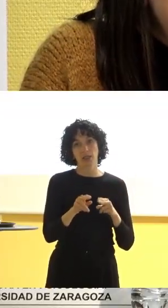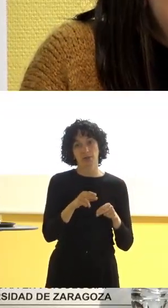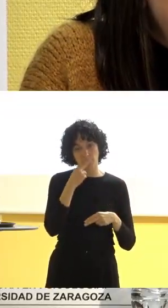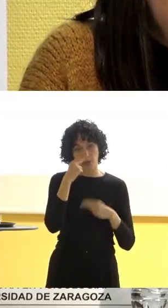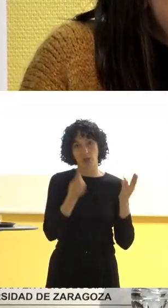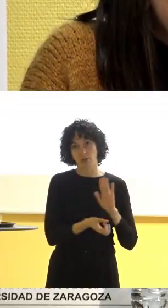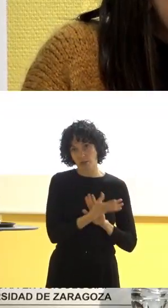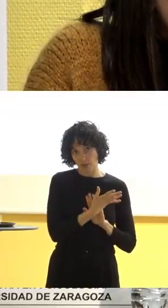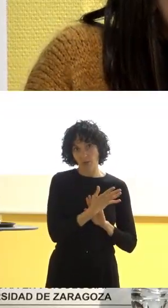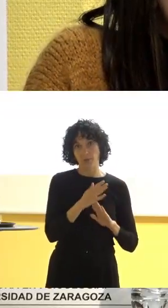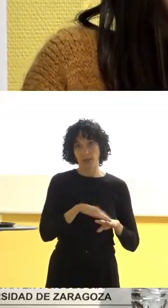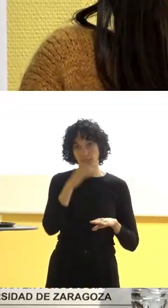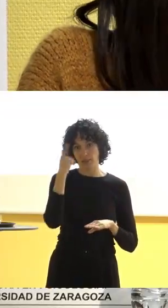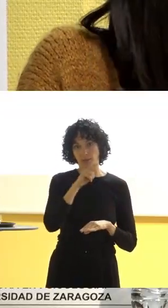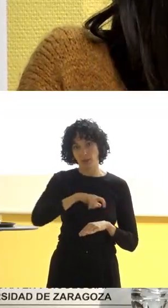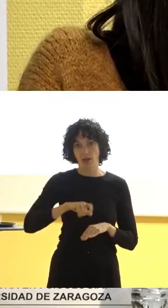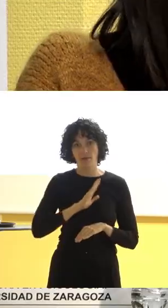cuántas personas afectadas hay.